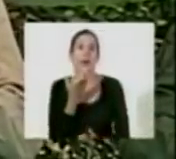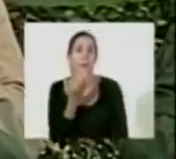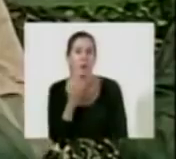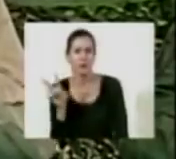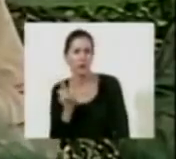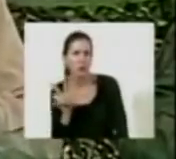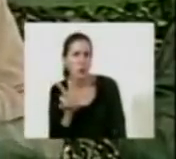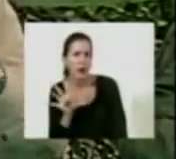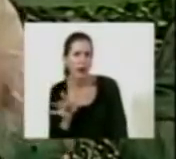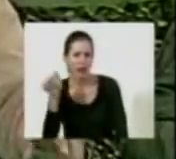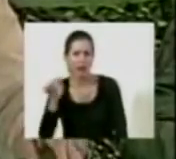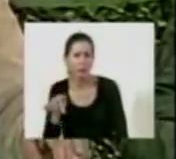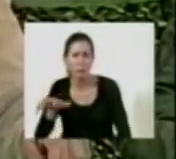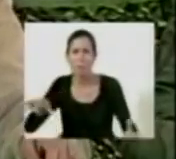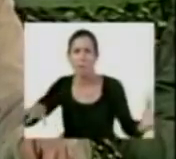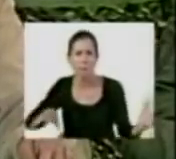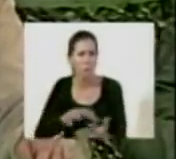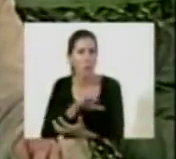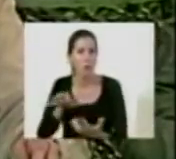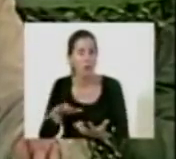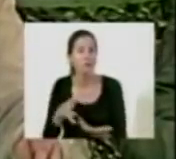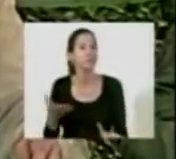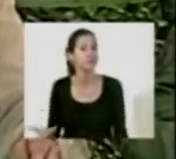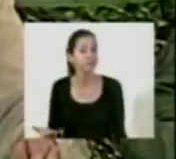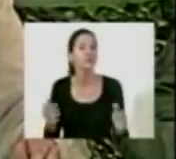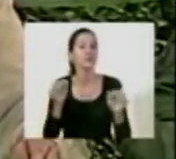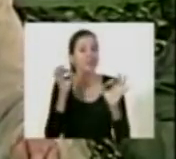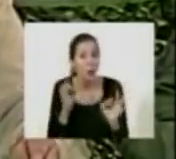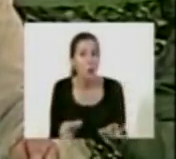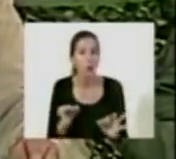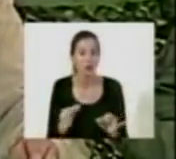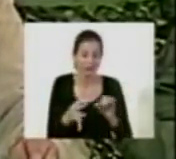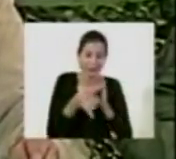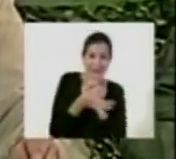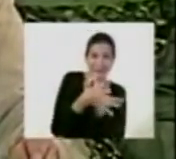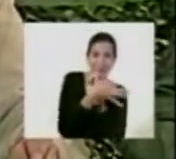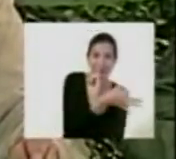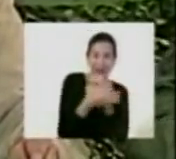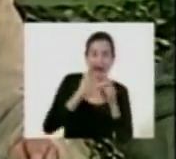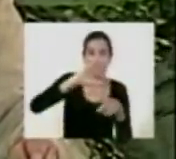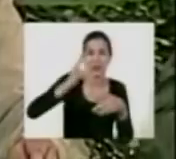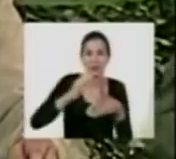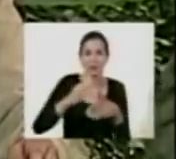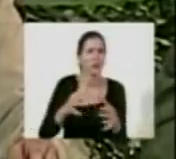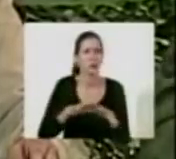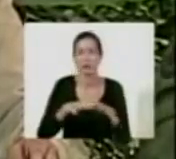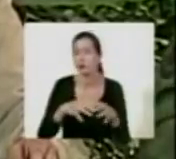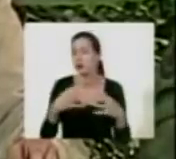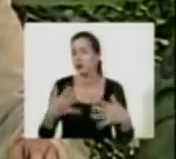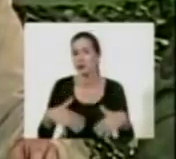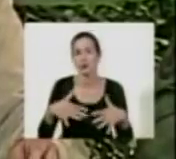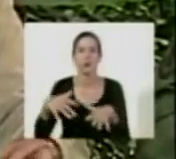sido desestabilizada, hoy el Caribe sería un Mediterráneo más.